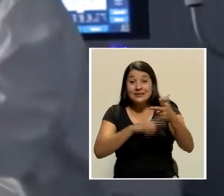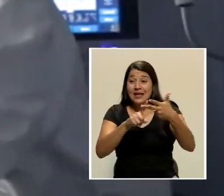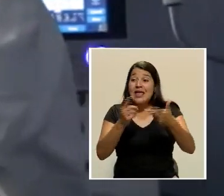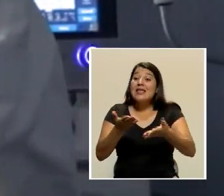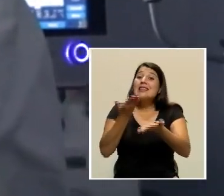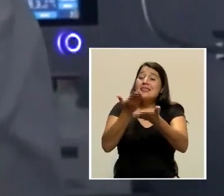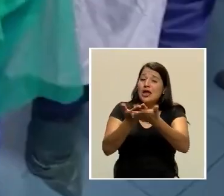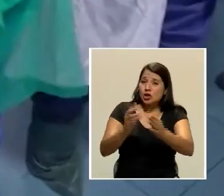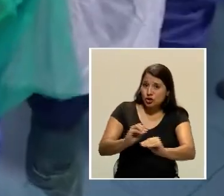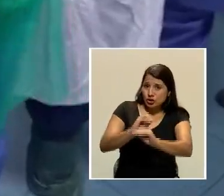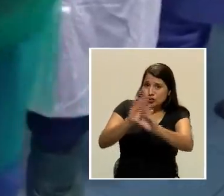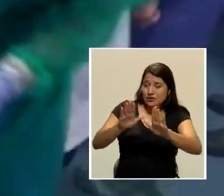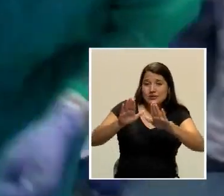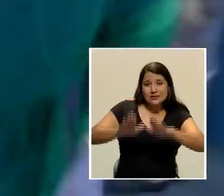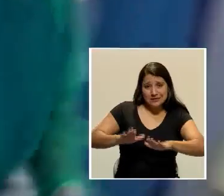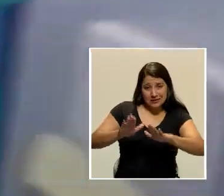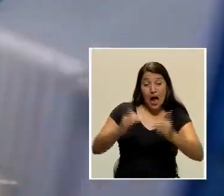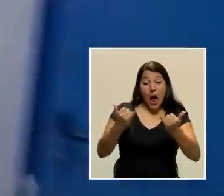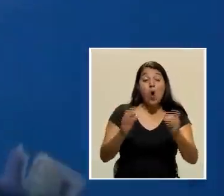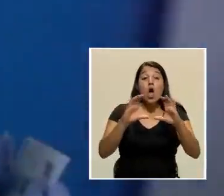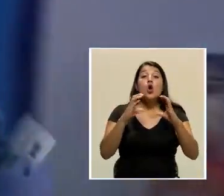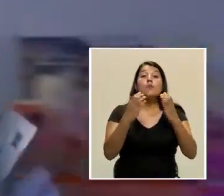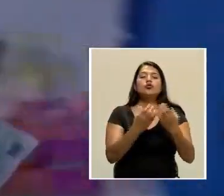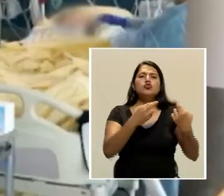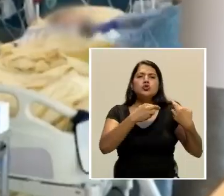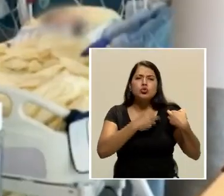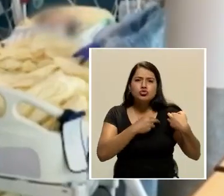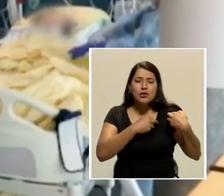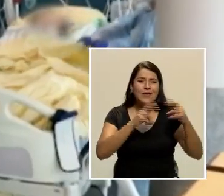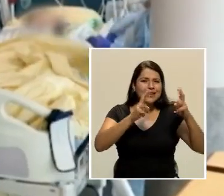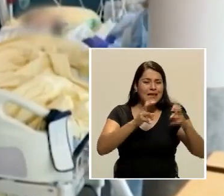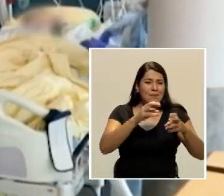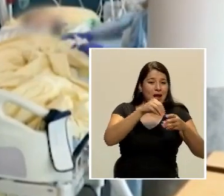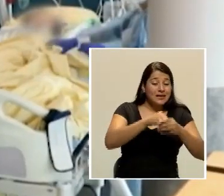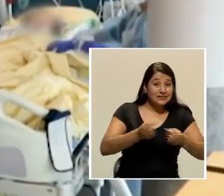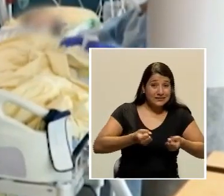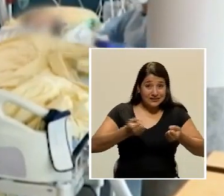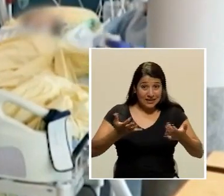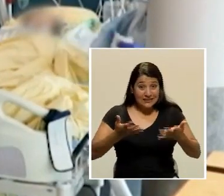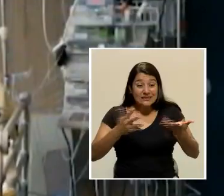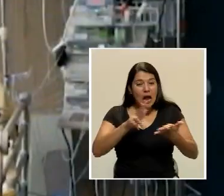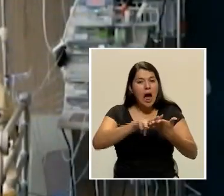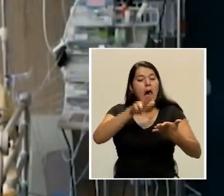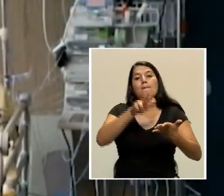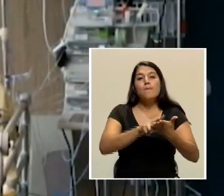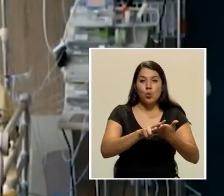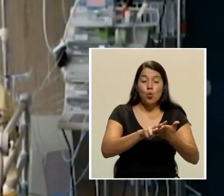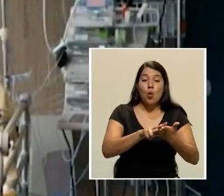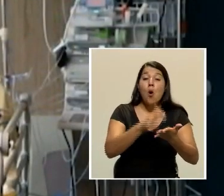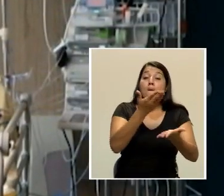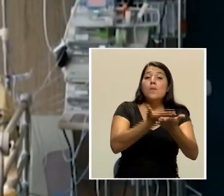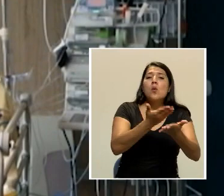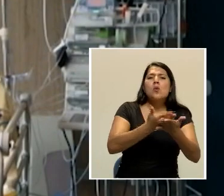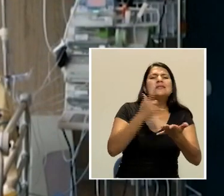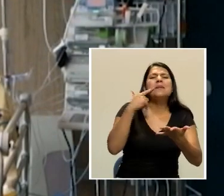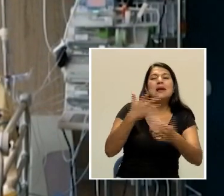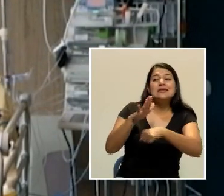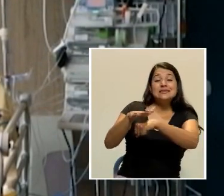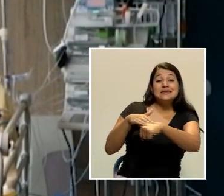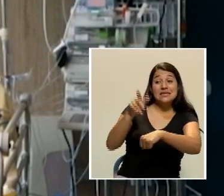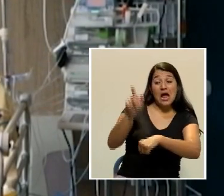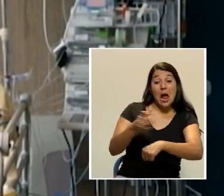cosas ahí en el momento que se necesitan. Y al mismo tiempo tenemos que hacerlo sin violar ningún principio